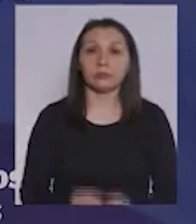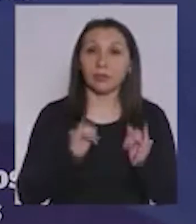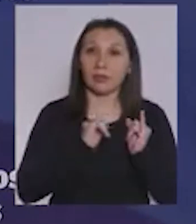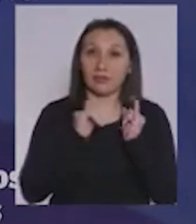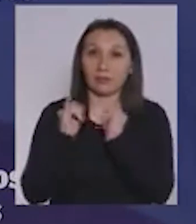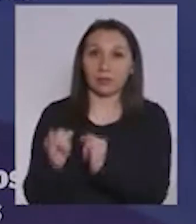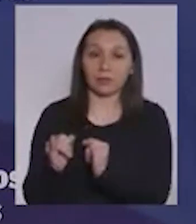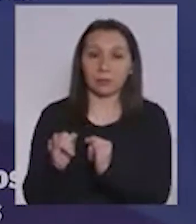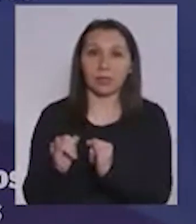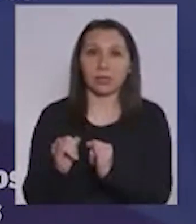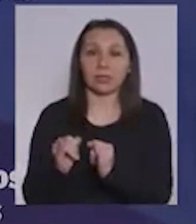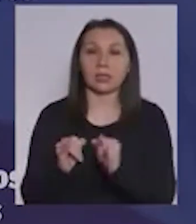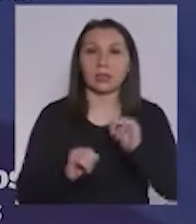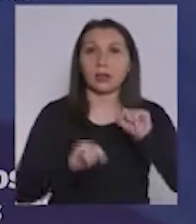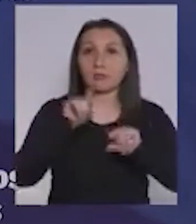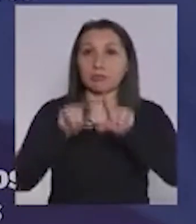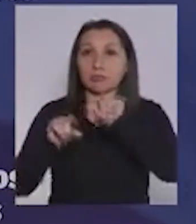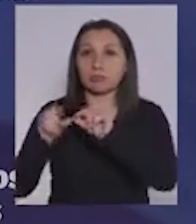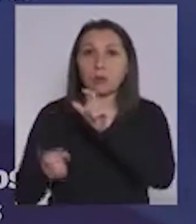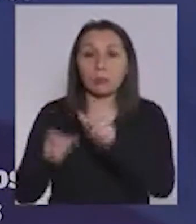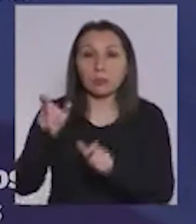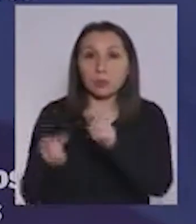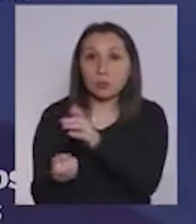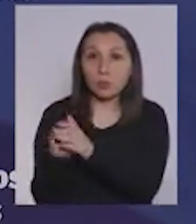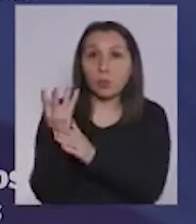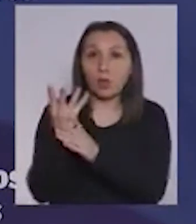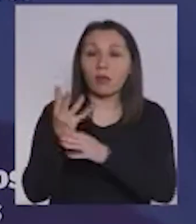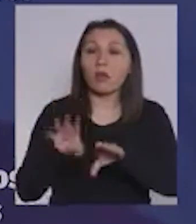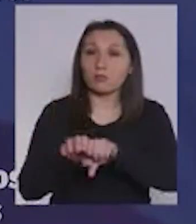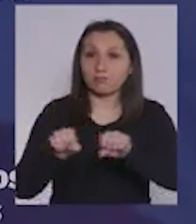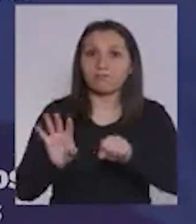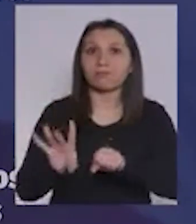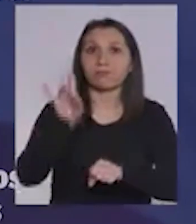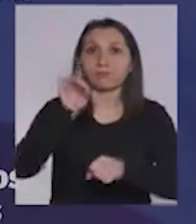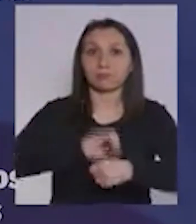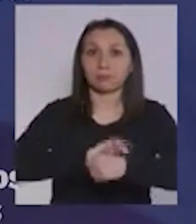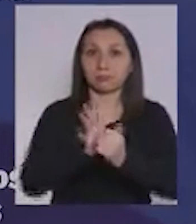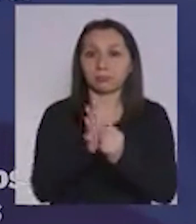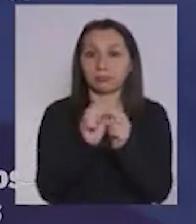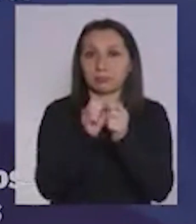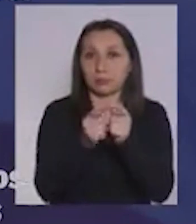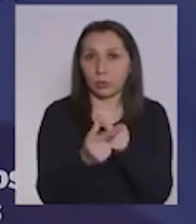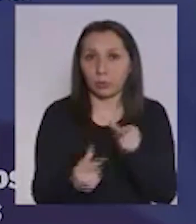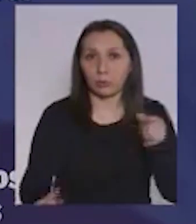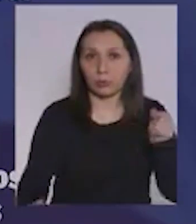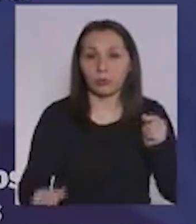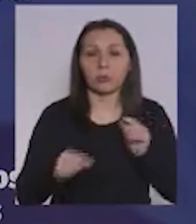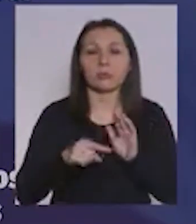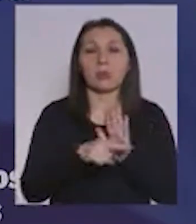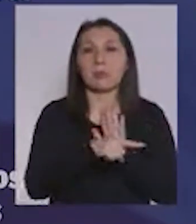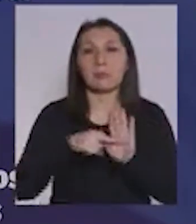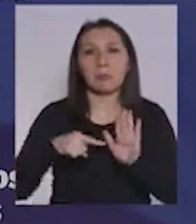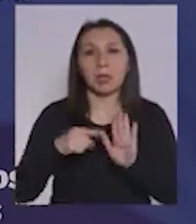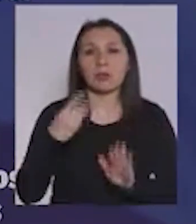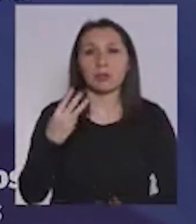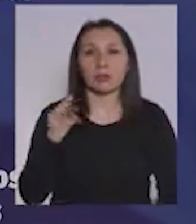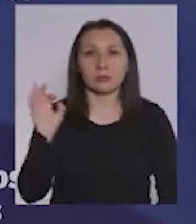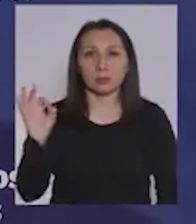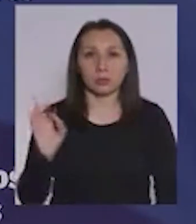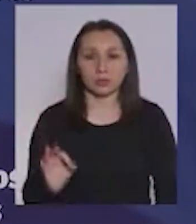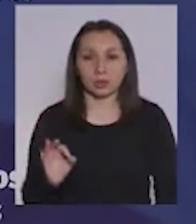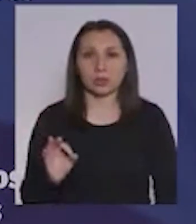informarles que la variación de nuevos casos confirmados a nivel nacional es del -3 por ciento